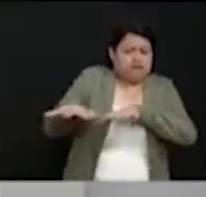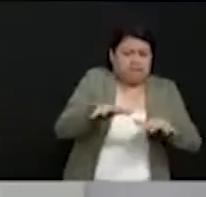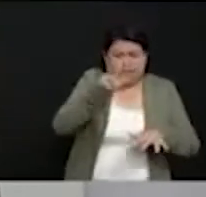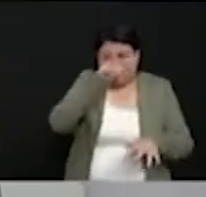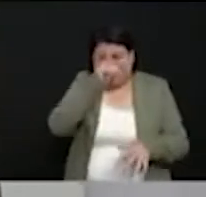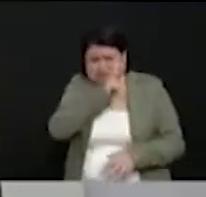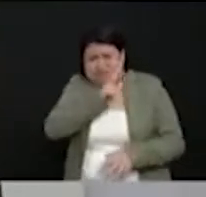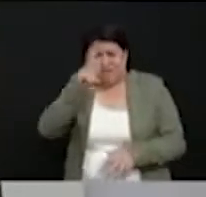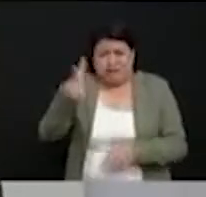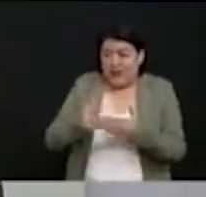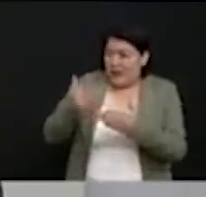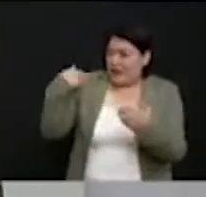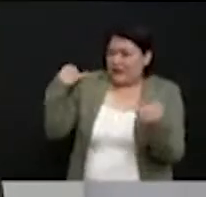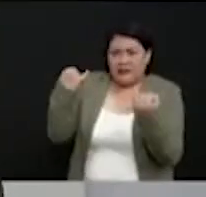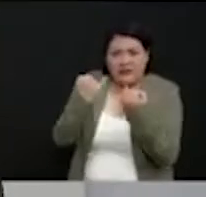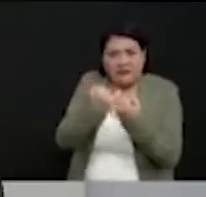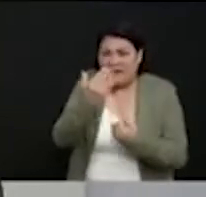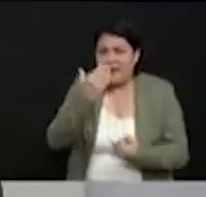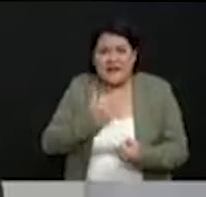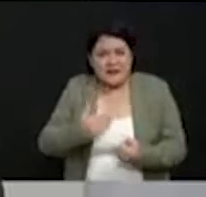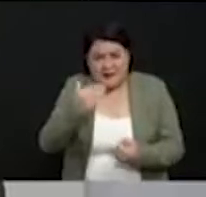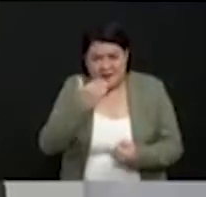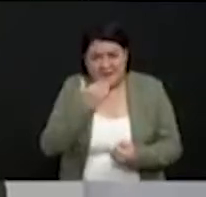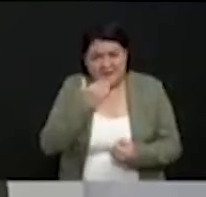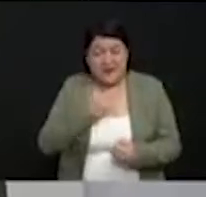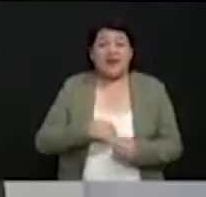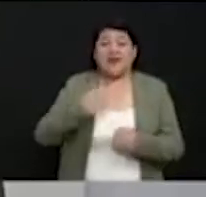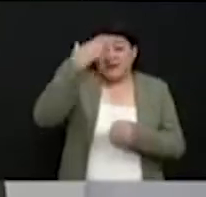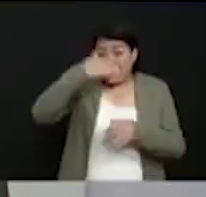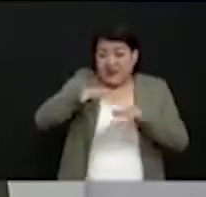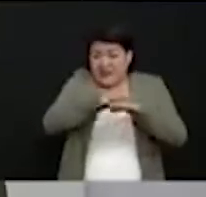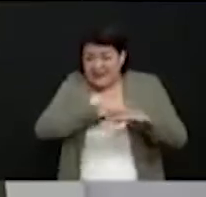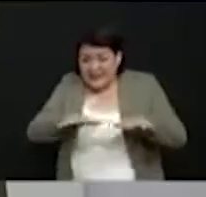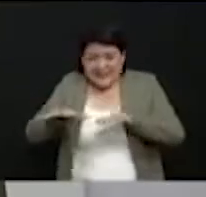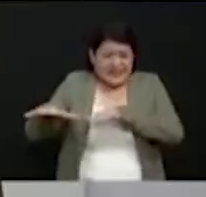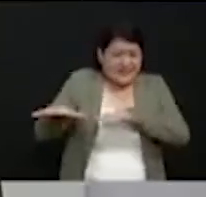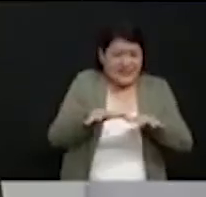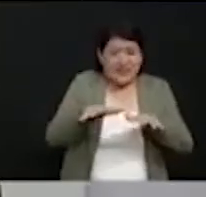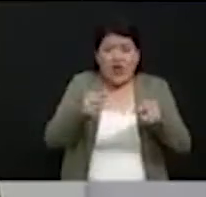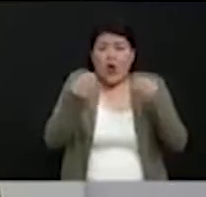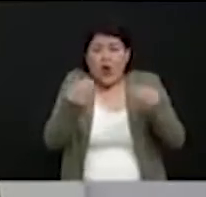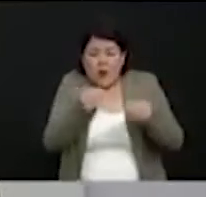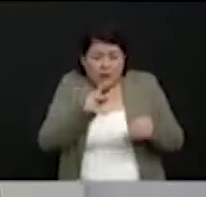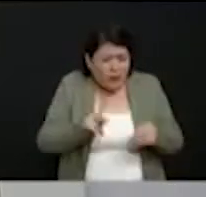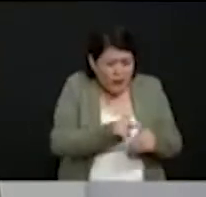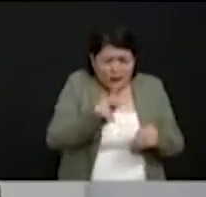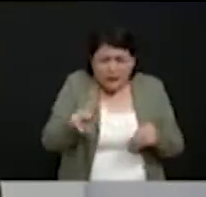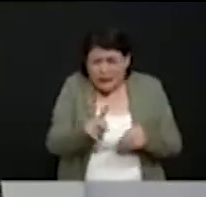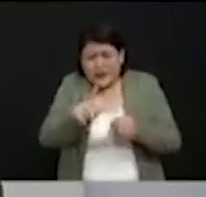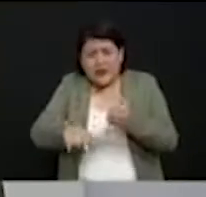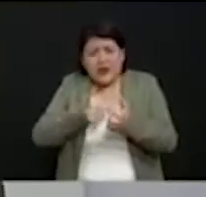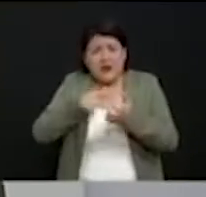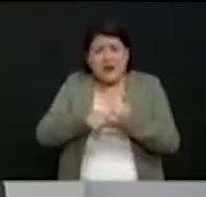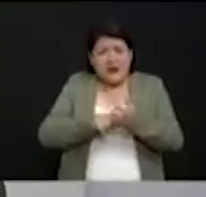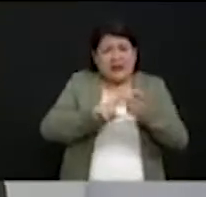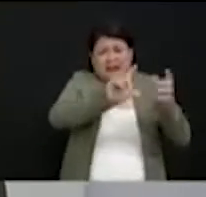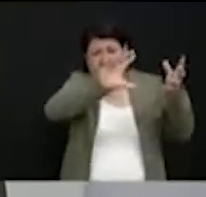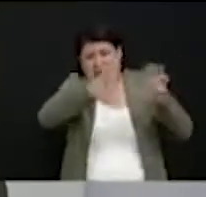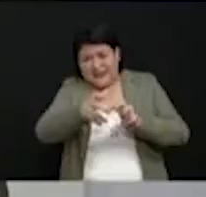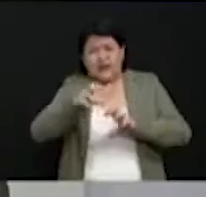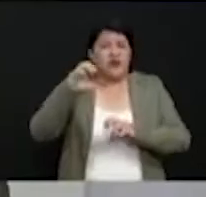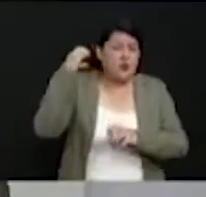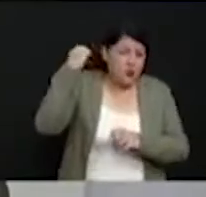de que se tenga registro en nuestro territorio y que devastó muchas comunidades de chiapas y oaxaca